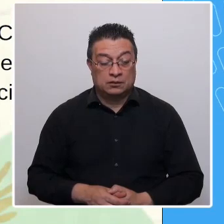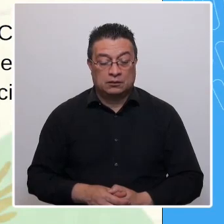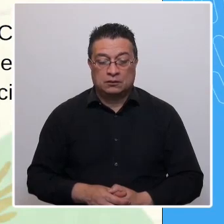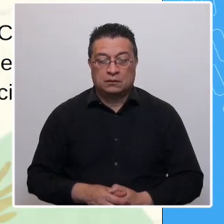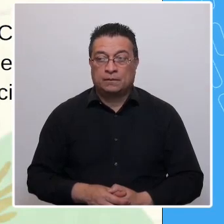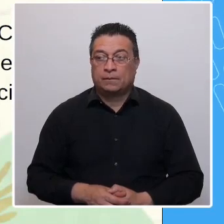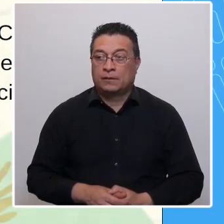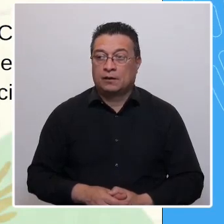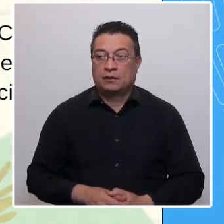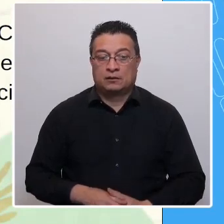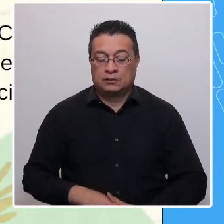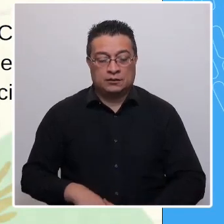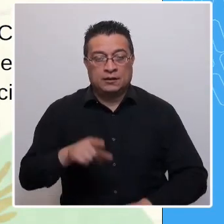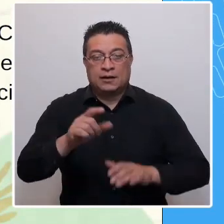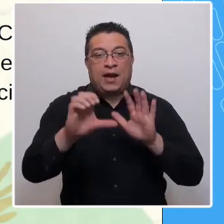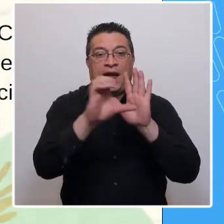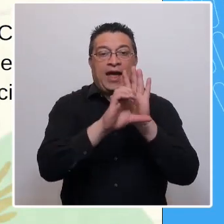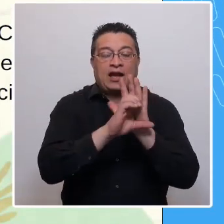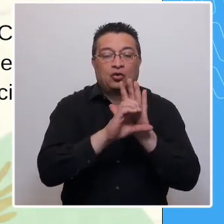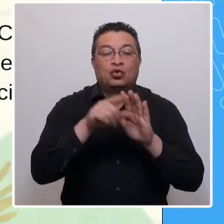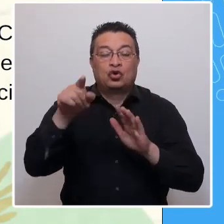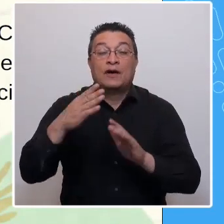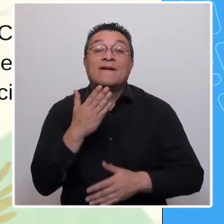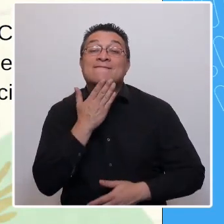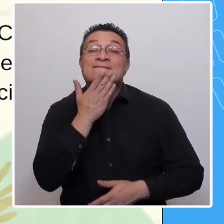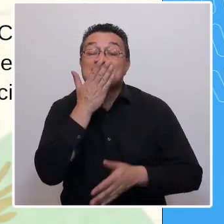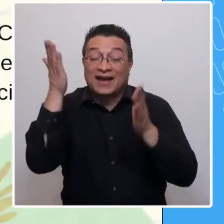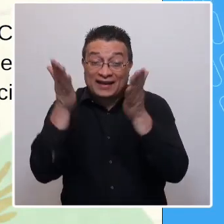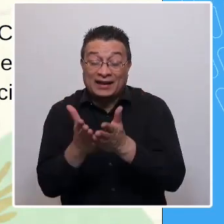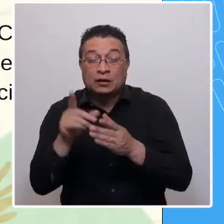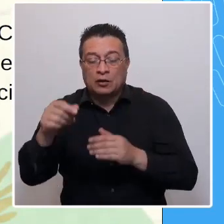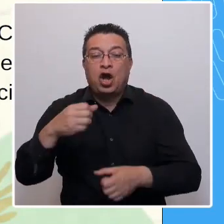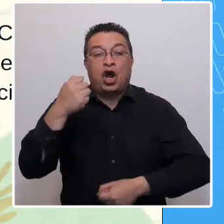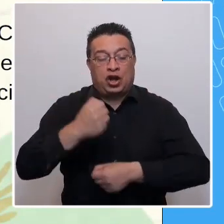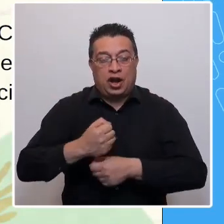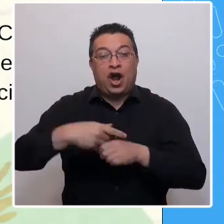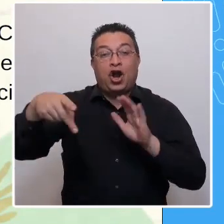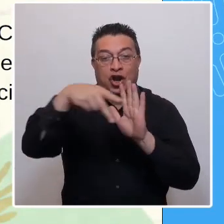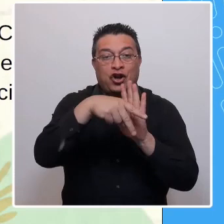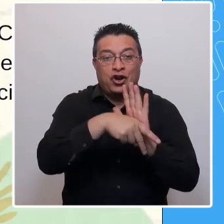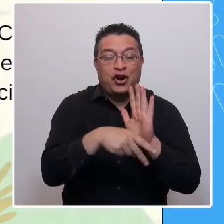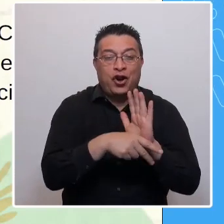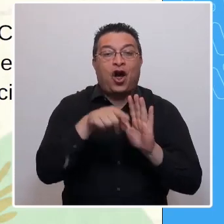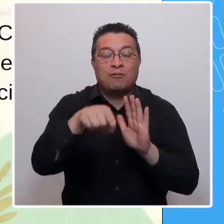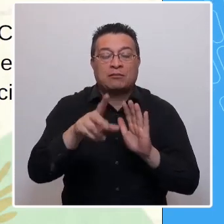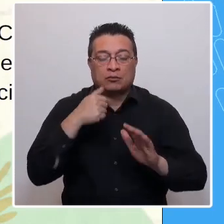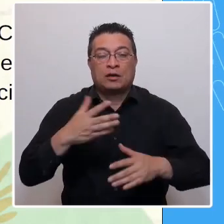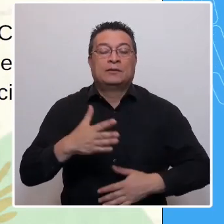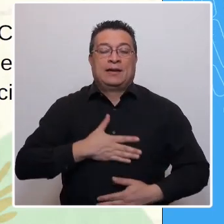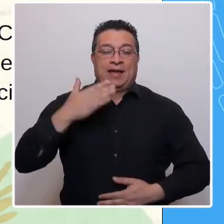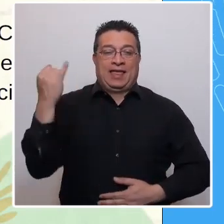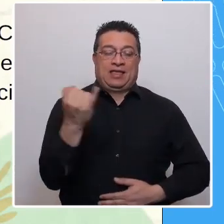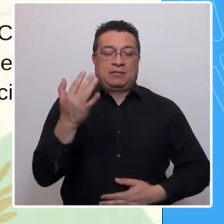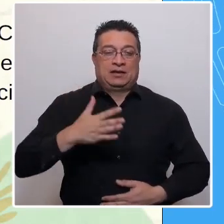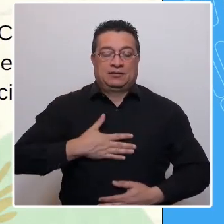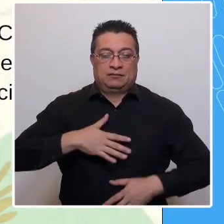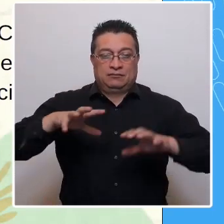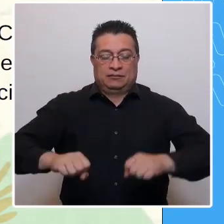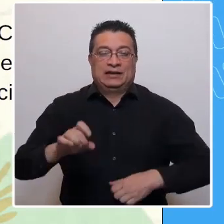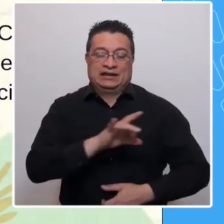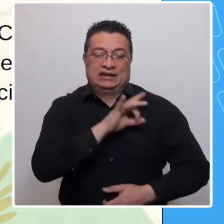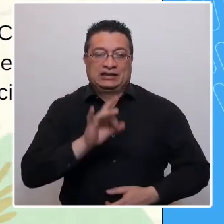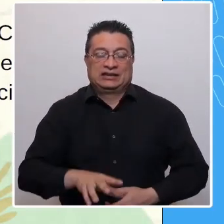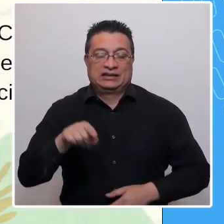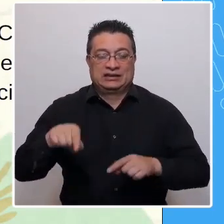En cuanto al Estatuto Constitucional Antártico, trabajamos una norma que, por supuesto, reconoce la soberanía del Estado chileno en base